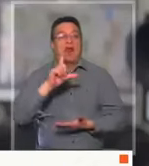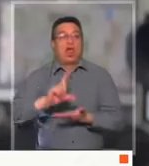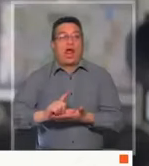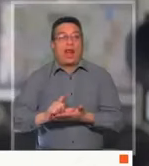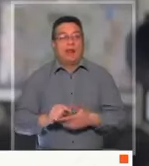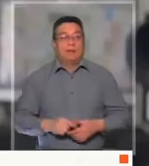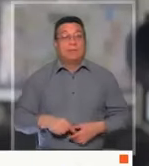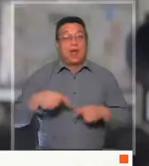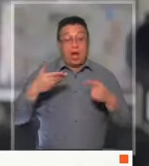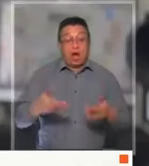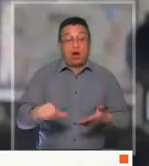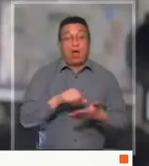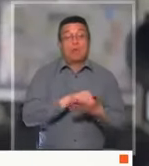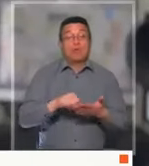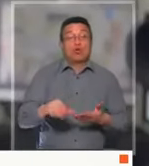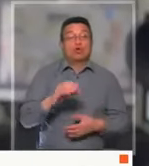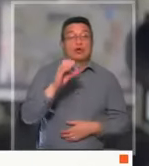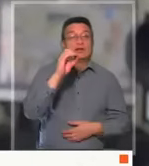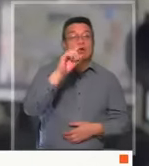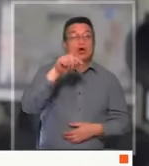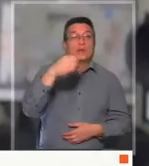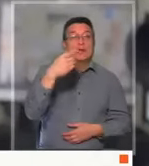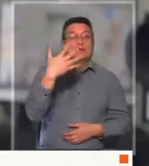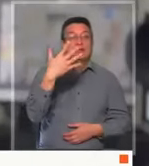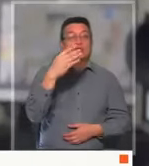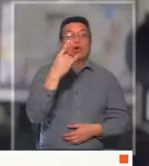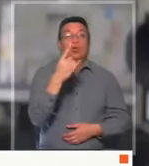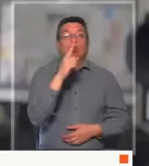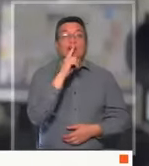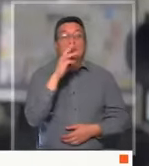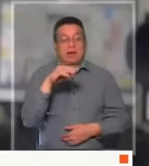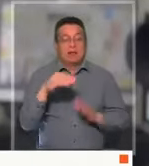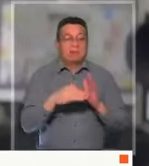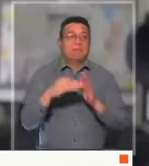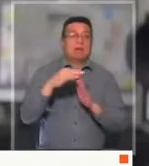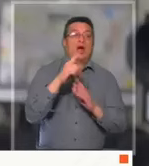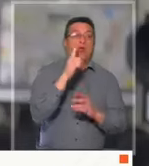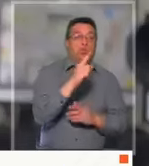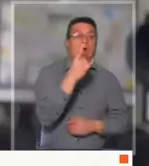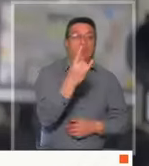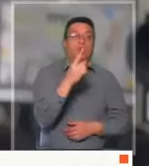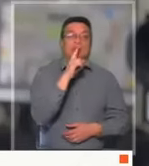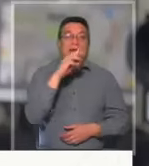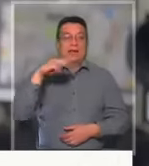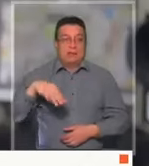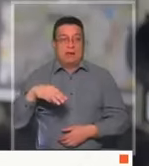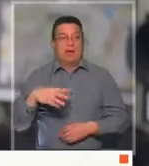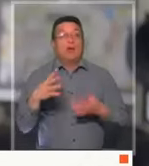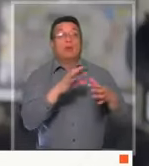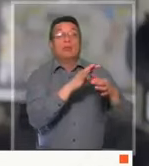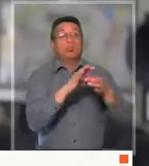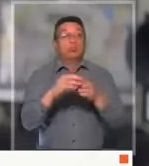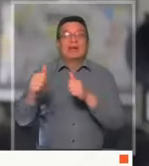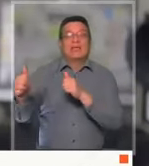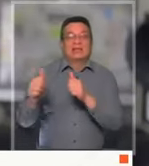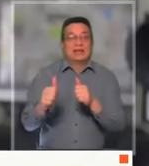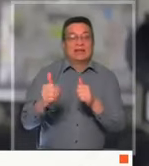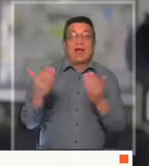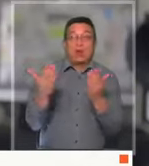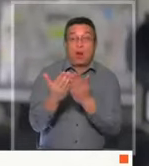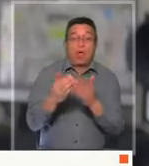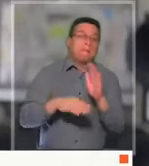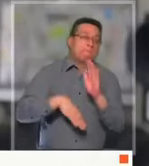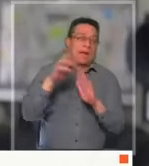Actualmente la multa es de 0,5 UTM, aumenta a 1 UTM cuando estos hechos se realizan cerca de un establecimiento